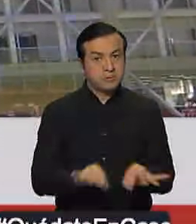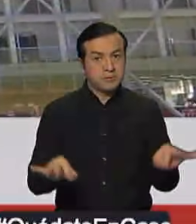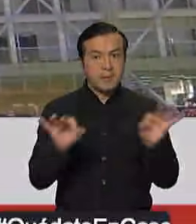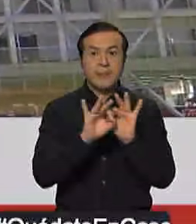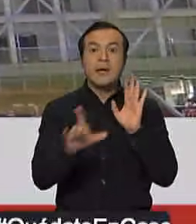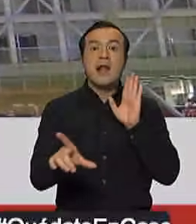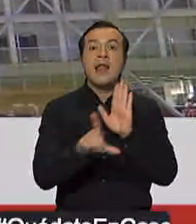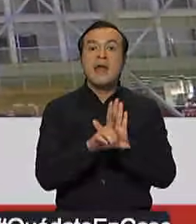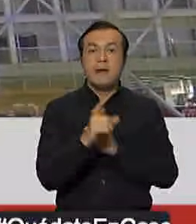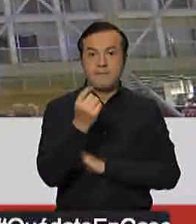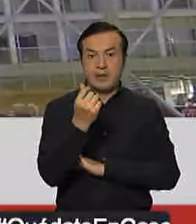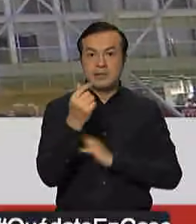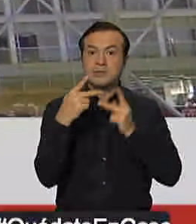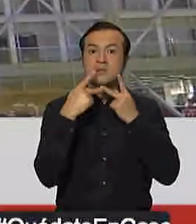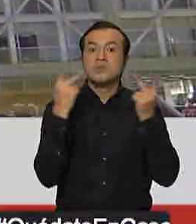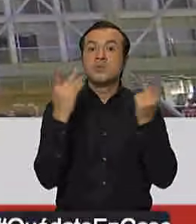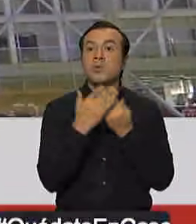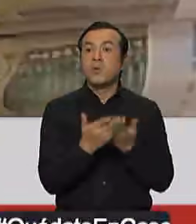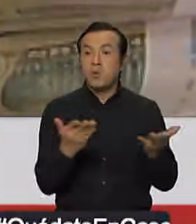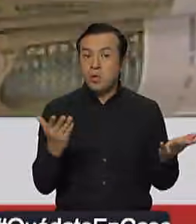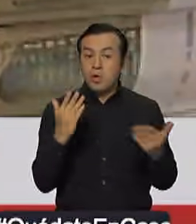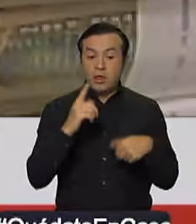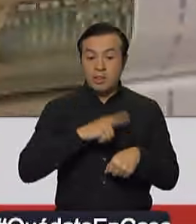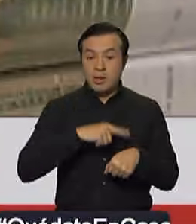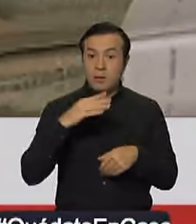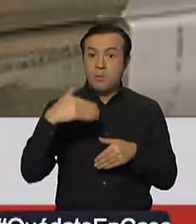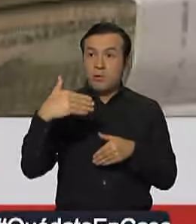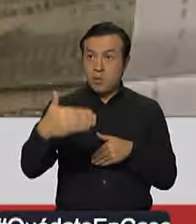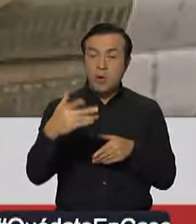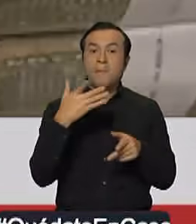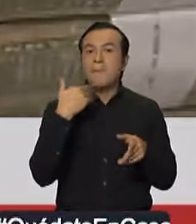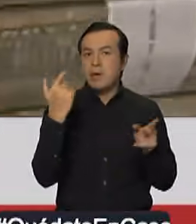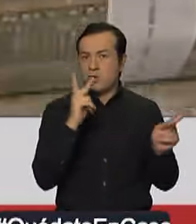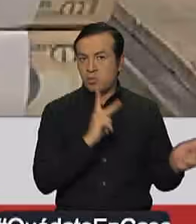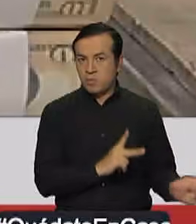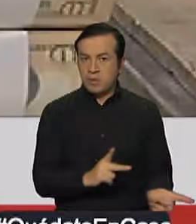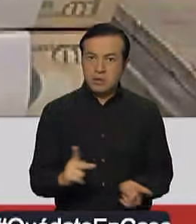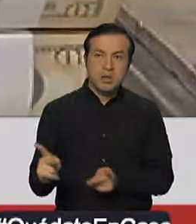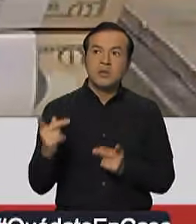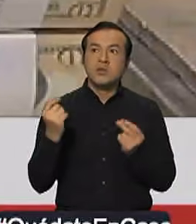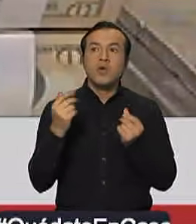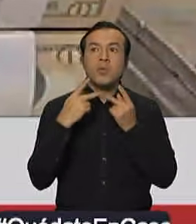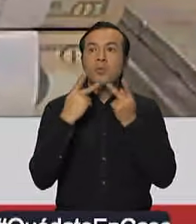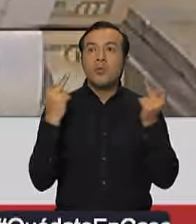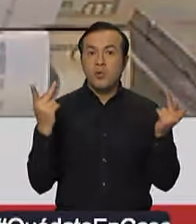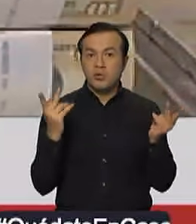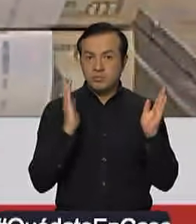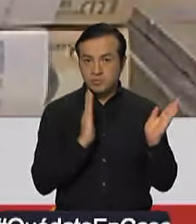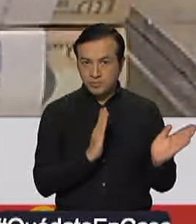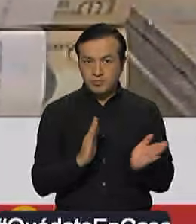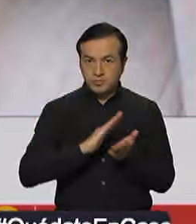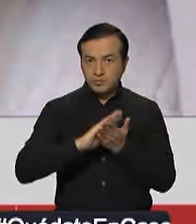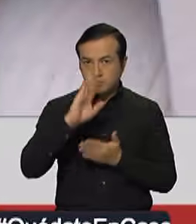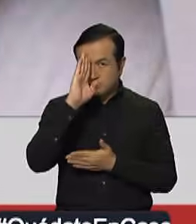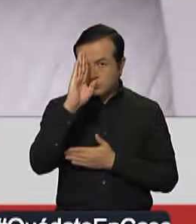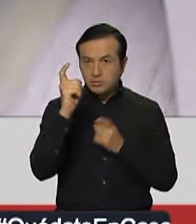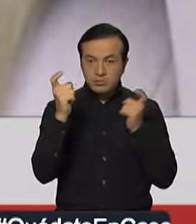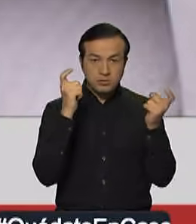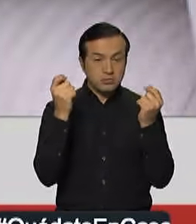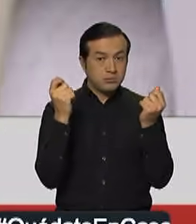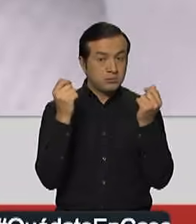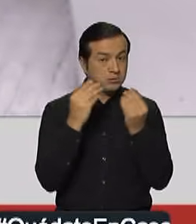de finanzas públicas, por su lado, permite a largo plazo una mejor planificación de las cuentas públicas, con orden y transparencia en el manejo